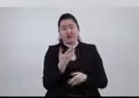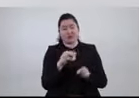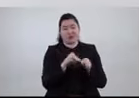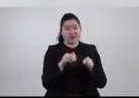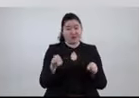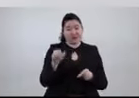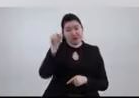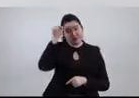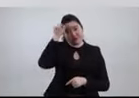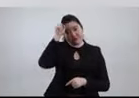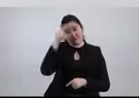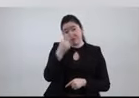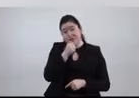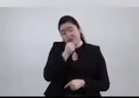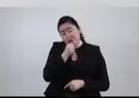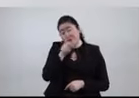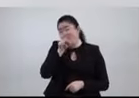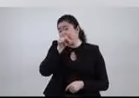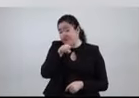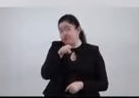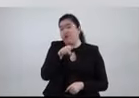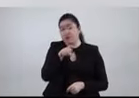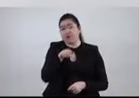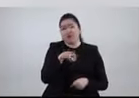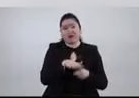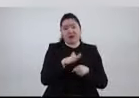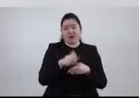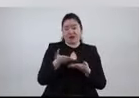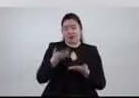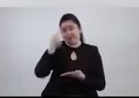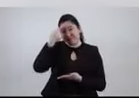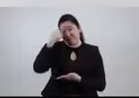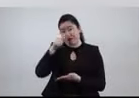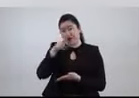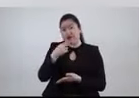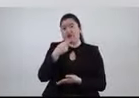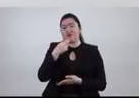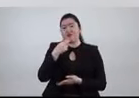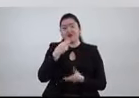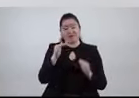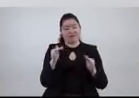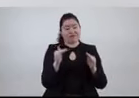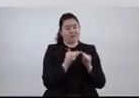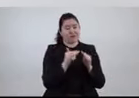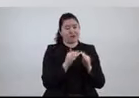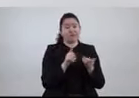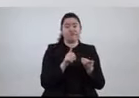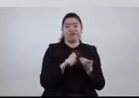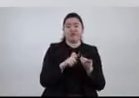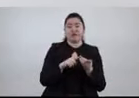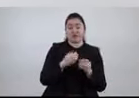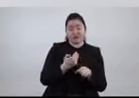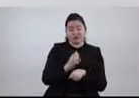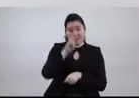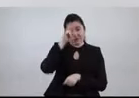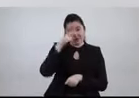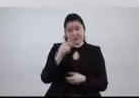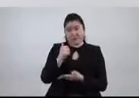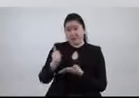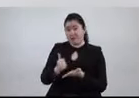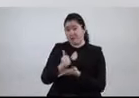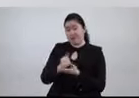se recuperó una buena parte de esta agua para destinarla a uso doméstico, tanto del Estado de México como de la ciudad.